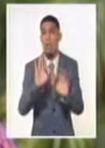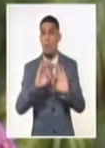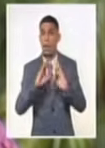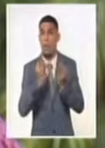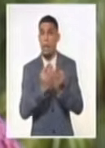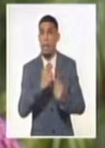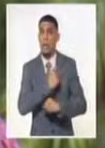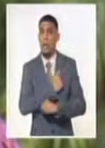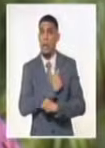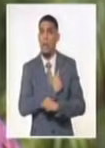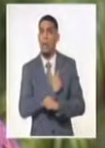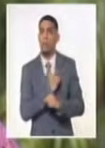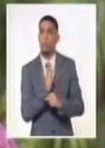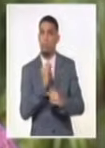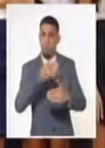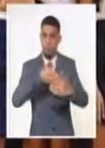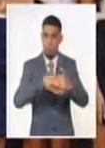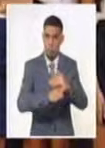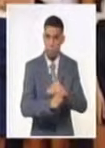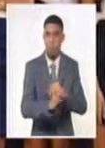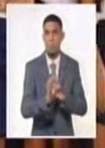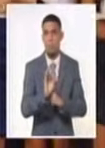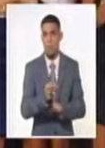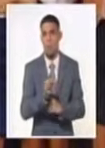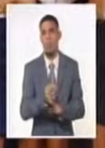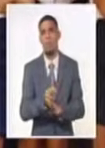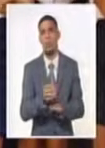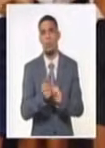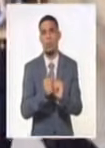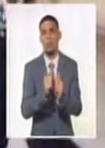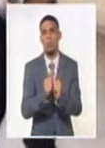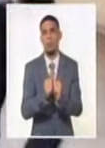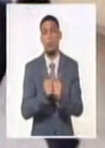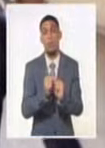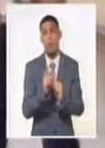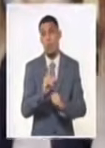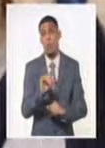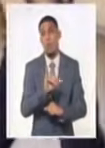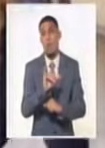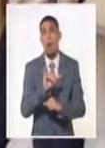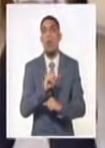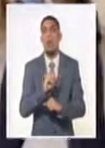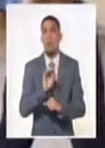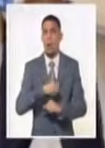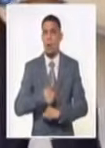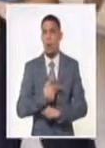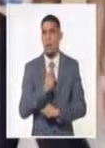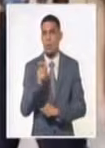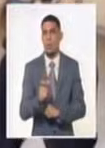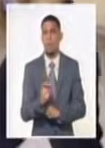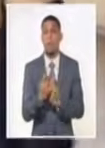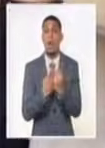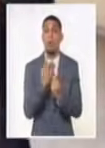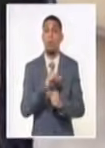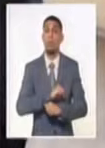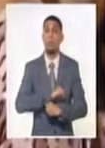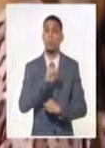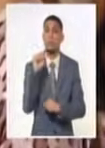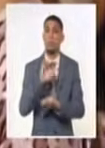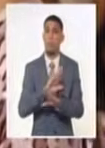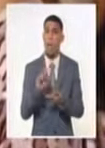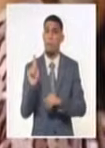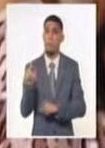interesados en formar parte de nuestras matrículas. Ya han estado sucediendo algunas graduaciones de nuestros estudiantes, sobre